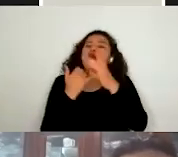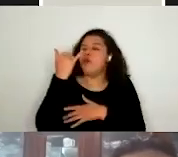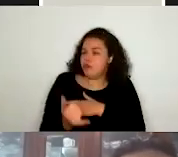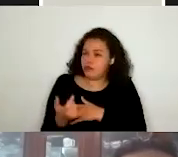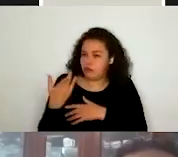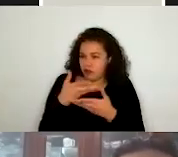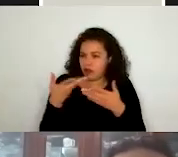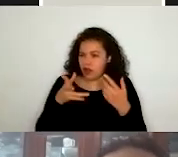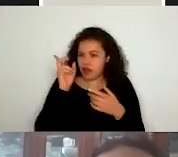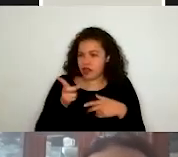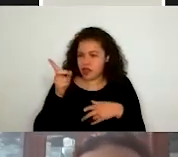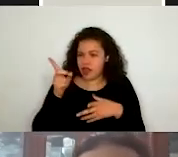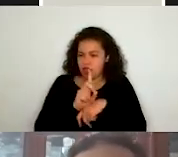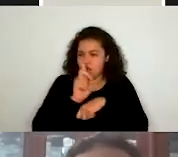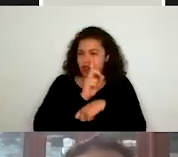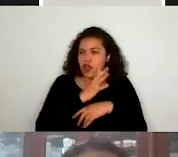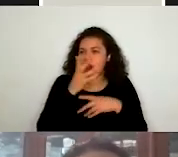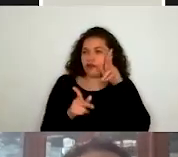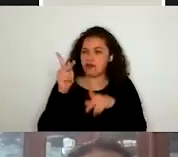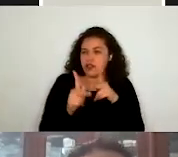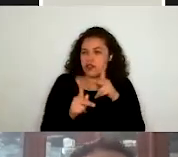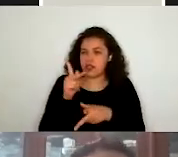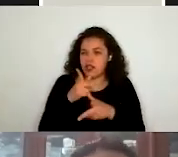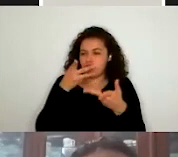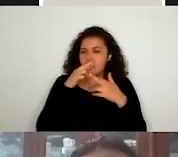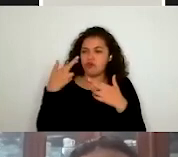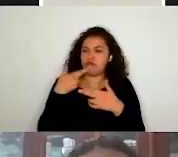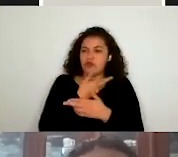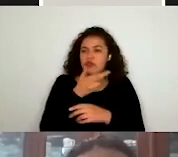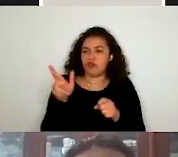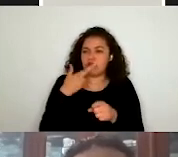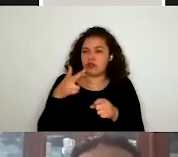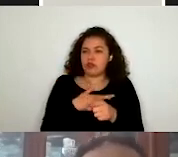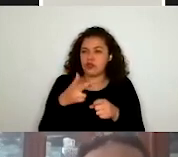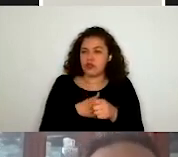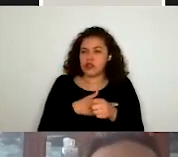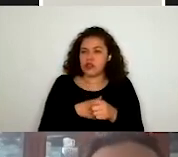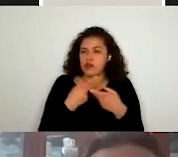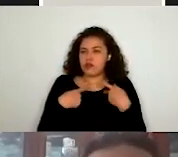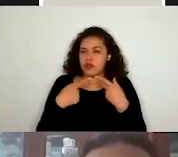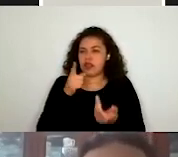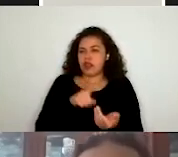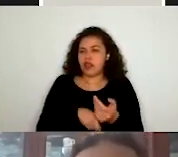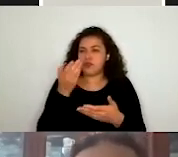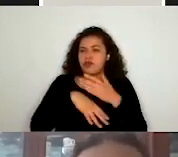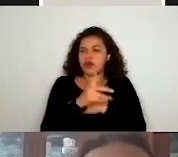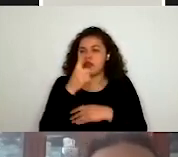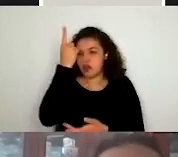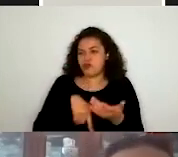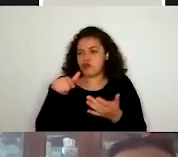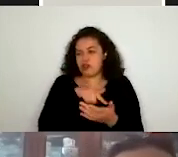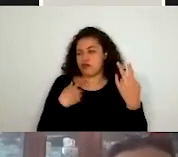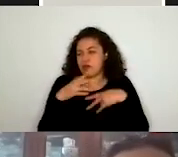día. Hablando de un restaurante, ¿cuántas personas al día van a ingresar a mi establecimiento? En este